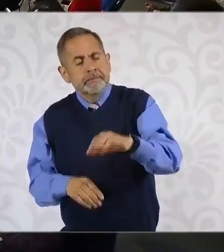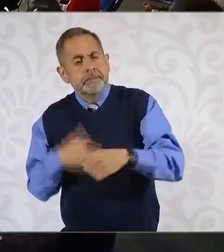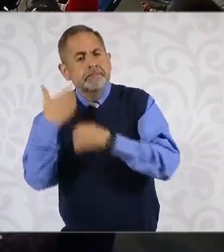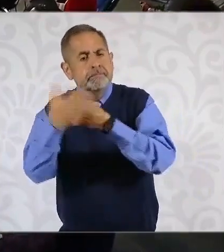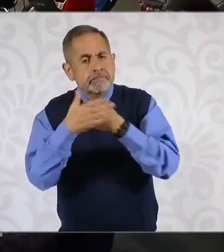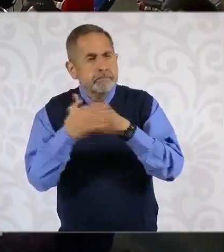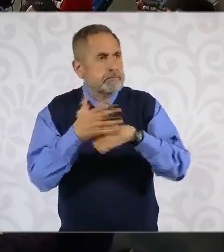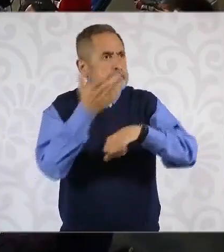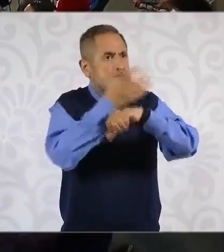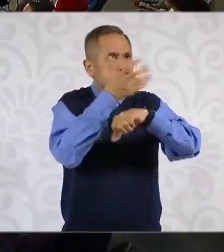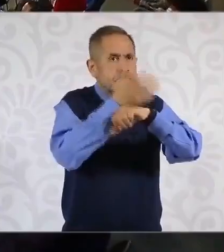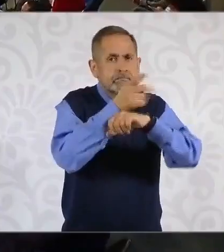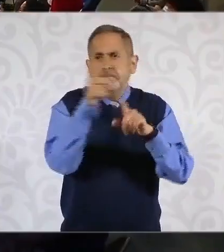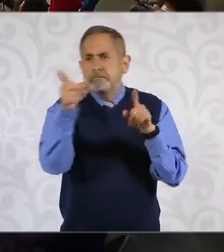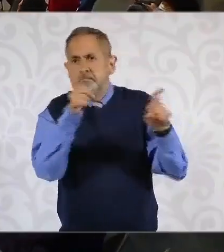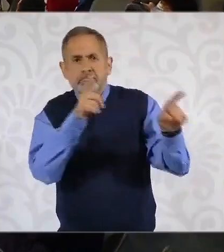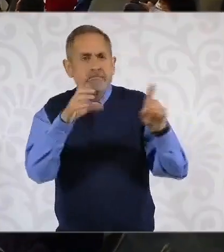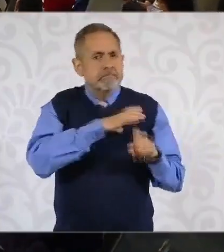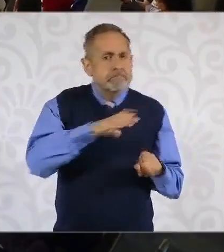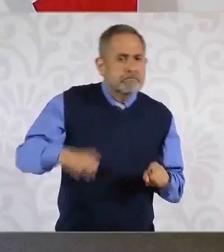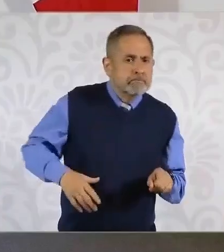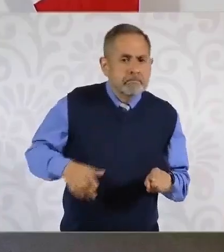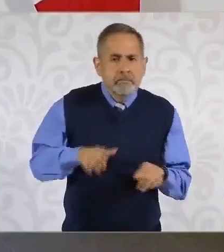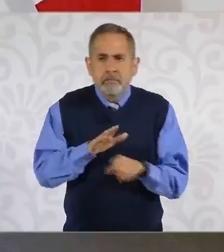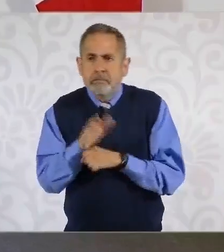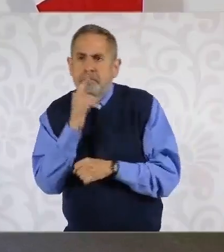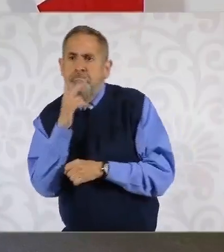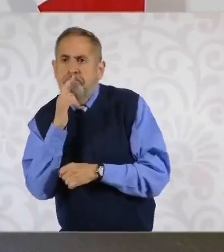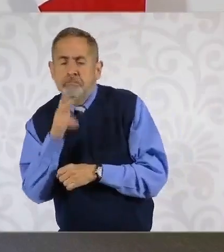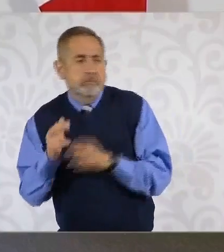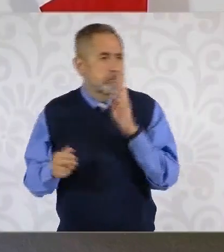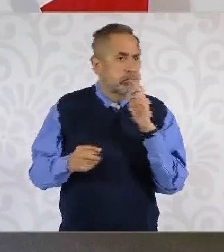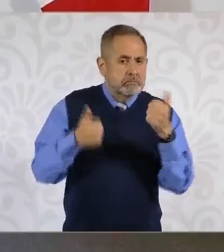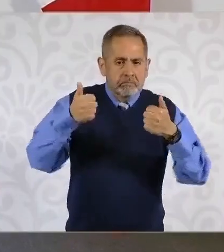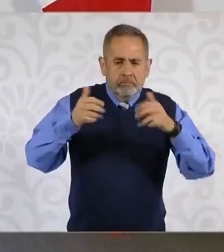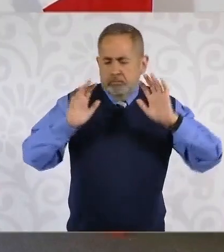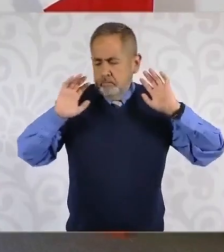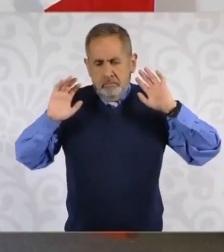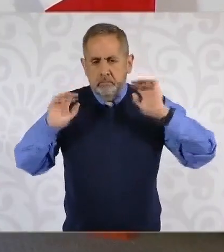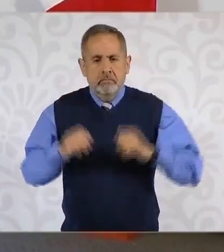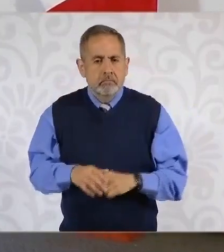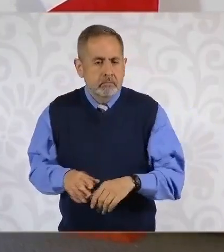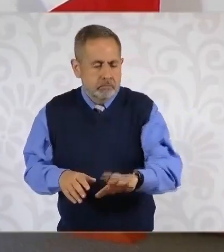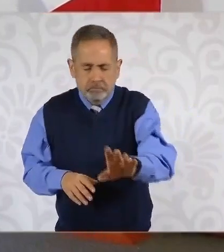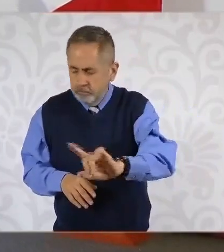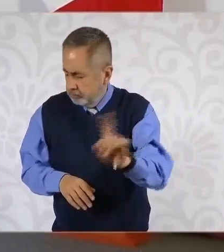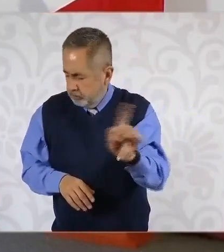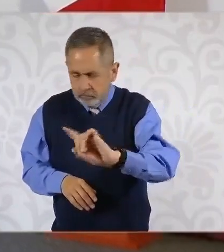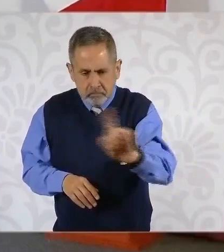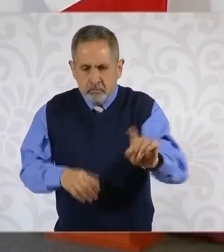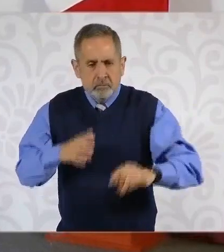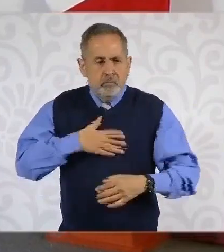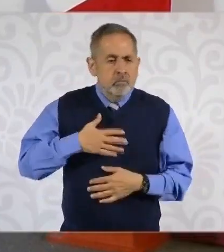Estados Unidos hacia un candidato u otro? No, es lo mismo. Nosotros no intervenimos